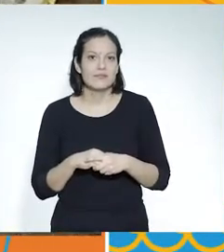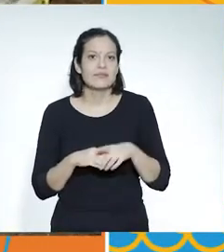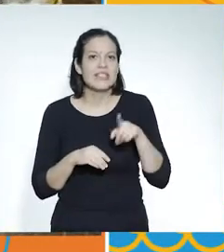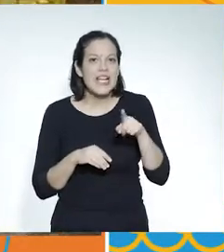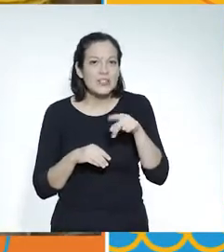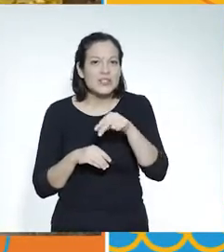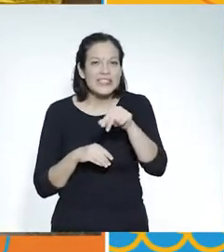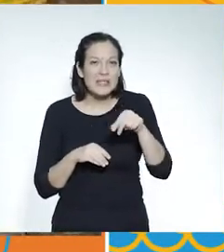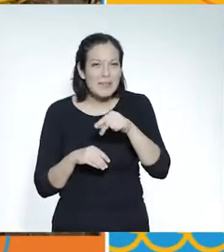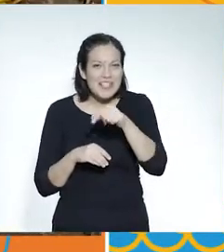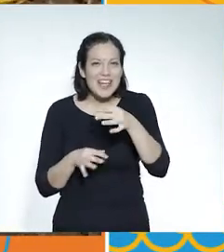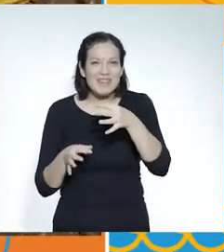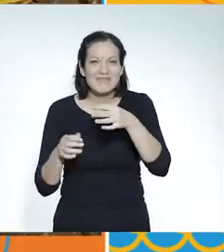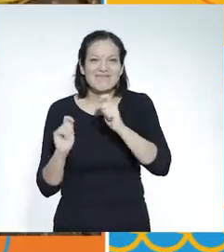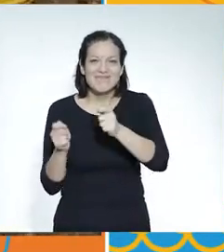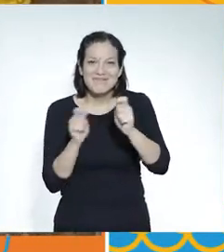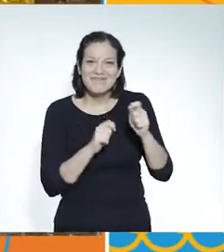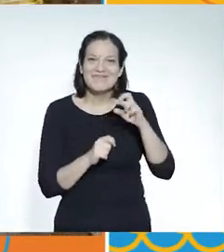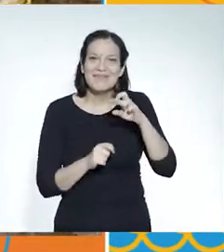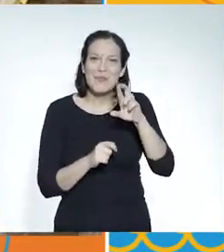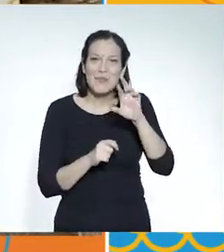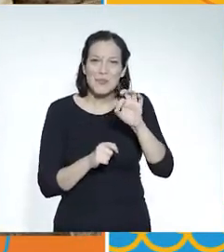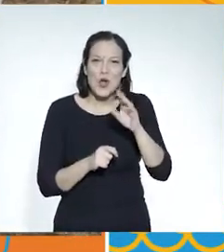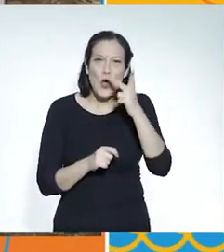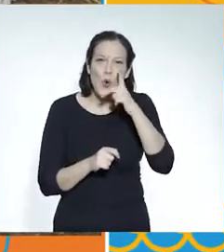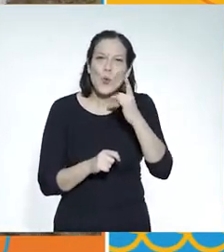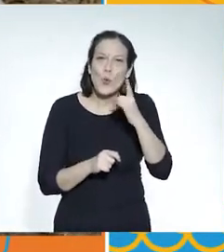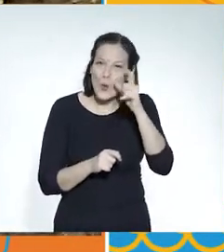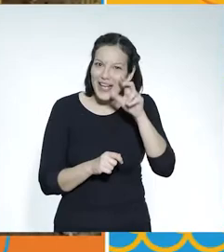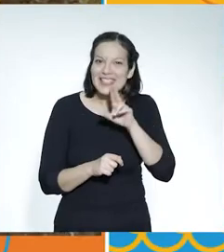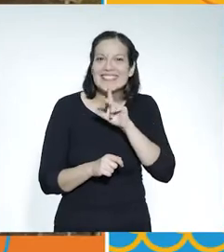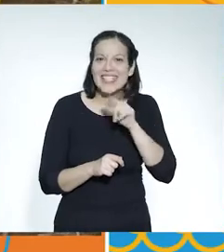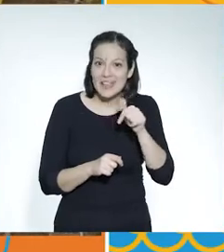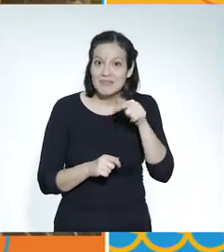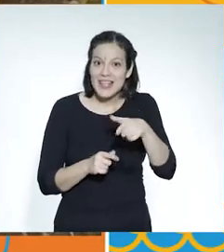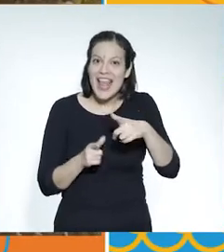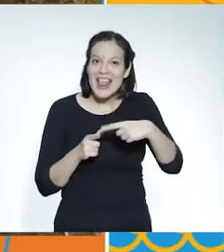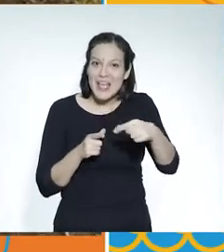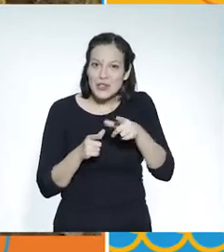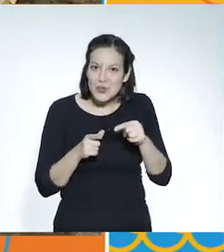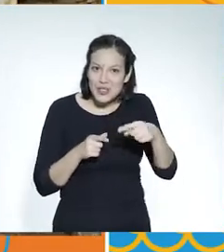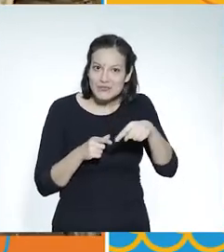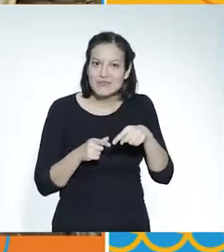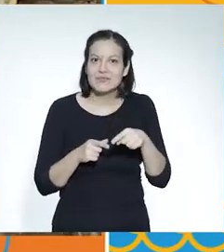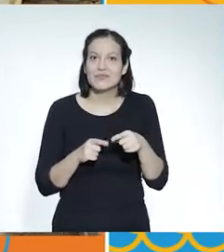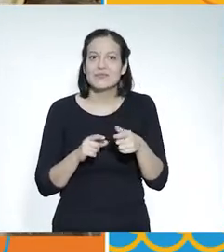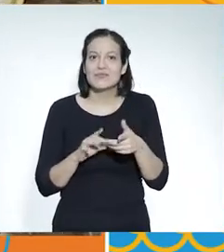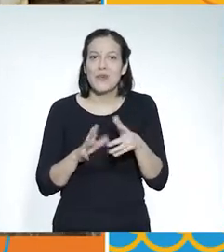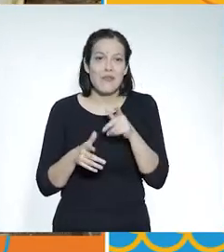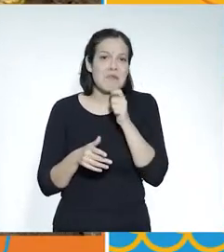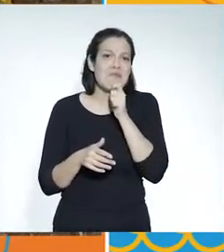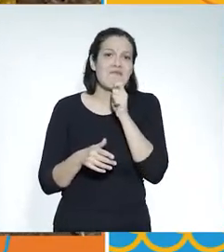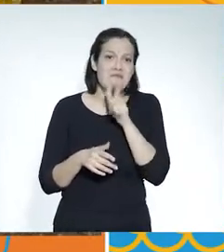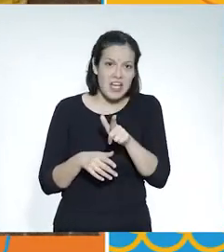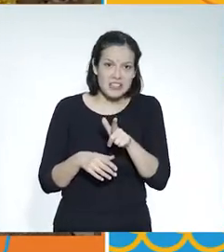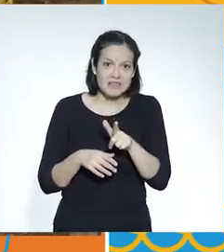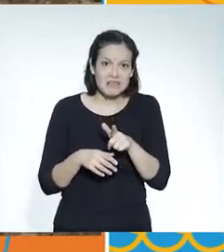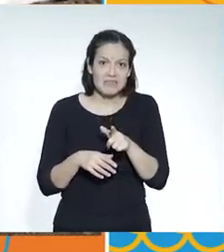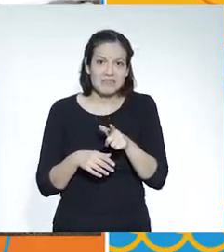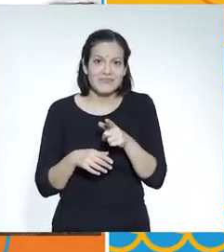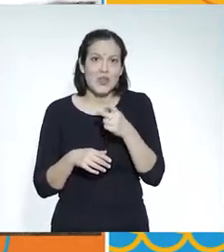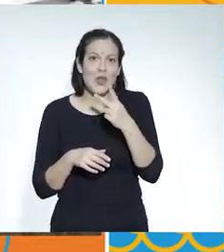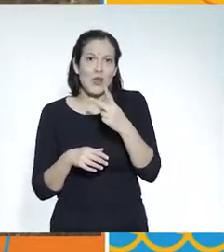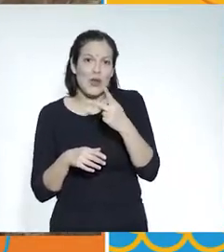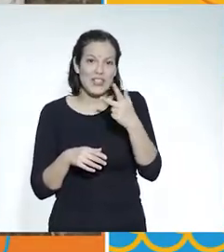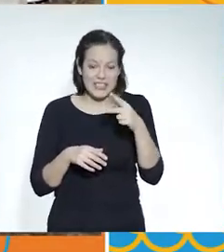Esas son semillas que reparte Pro Huerta. Esas en este caso es lechuga. Y de forma bastante sencilla, colocamos dos o